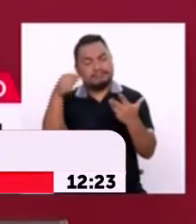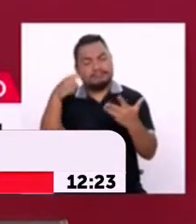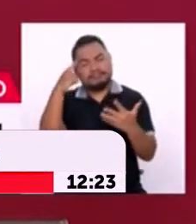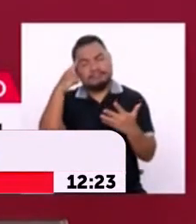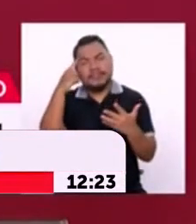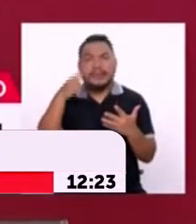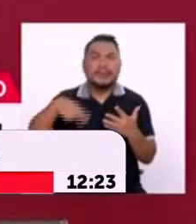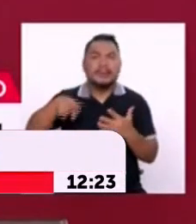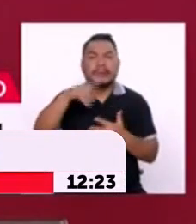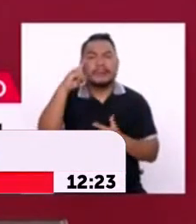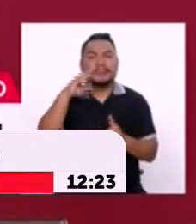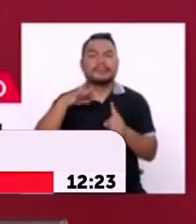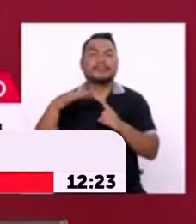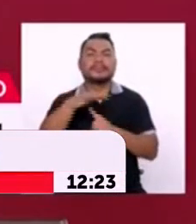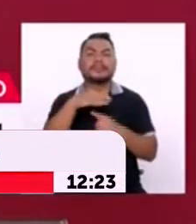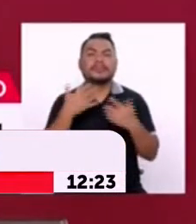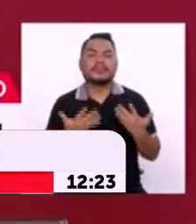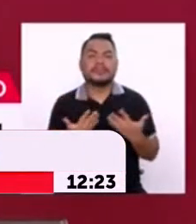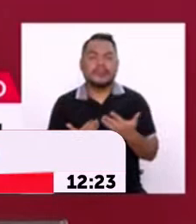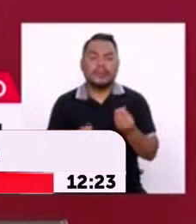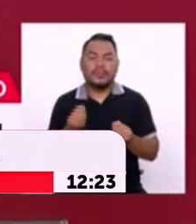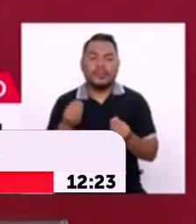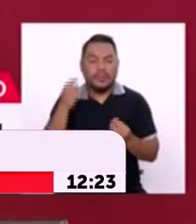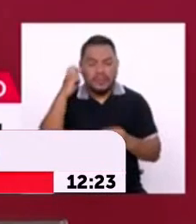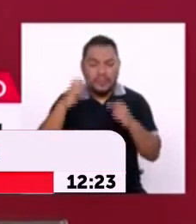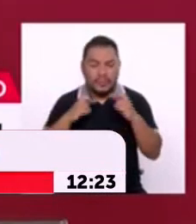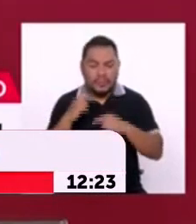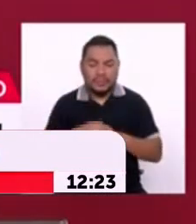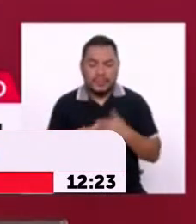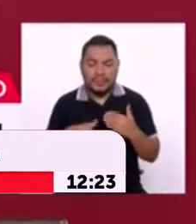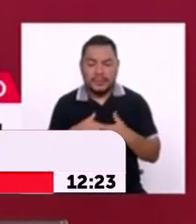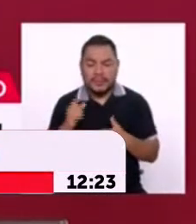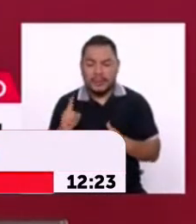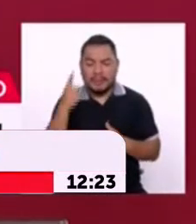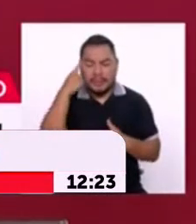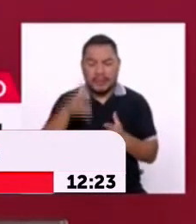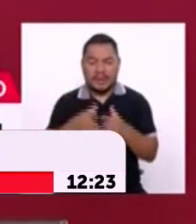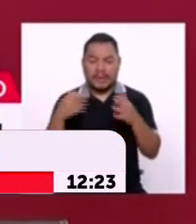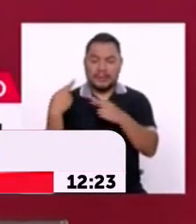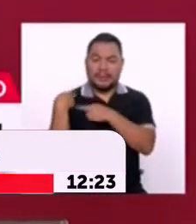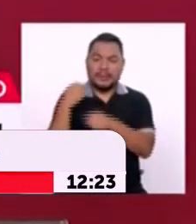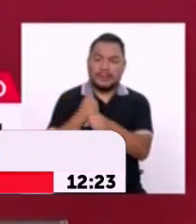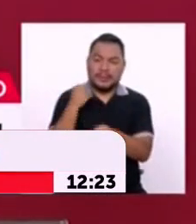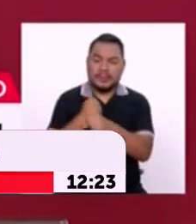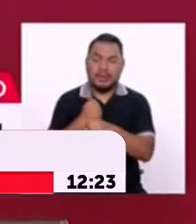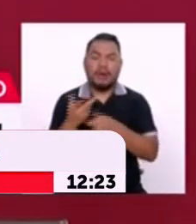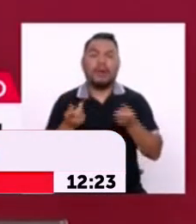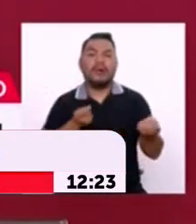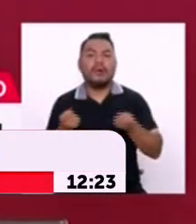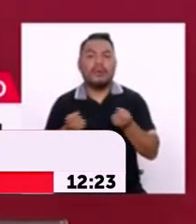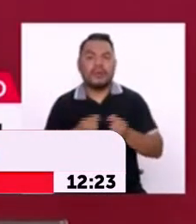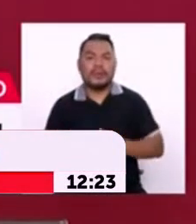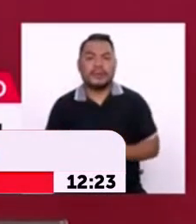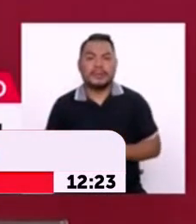esa realidad, ¿qué duda cabe? La primera gran tarea del gobierno